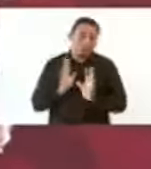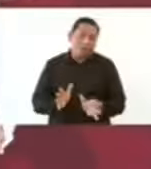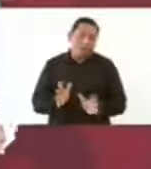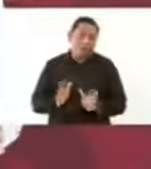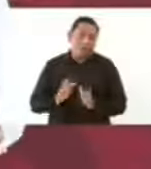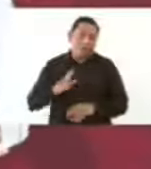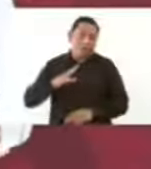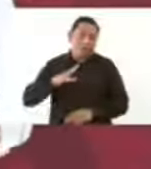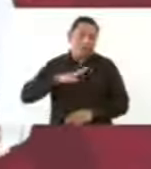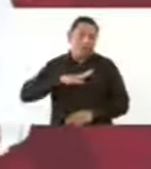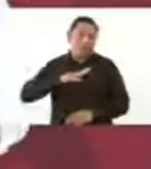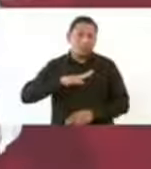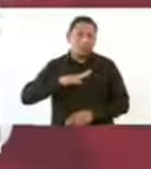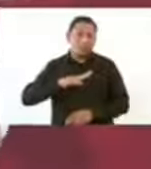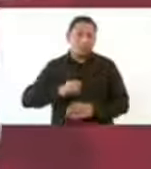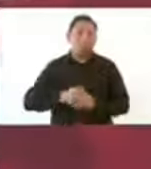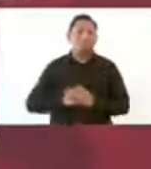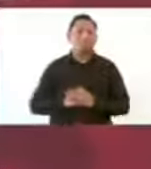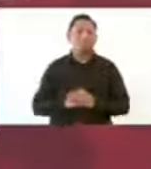tengo